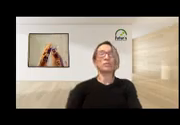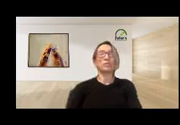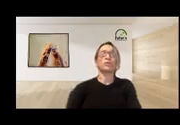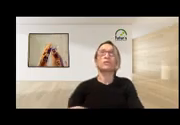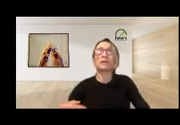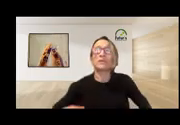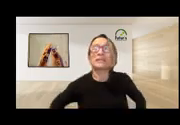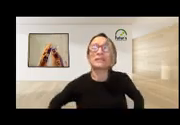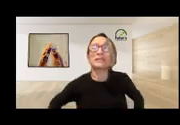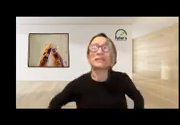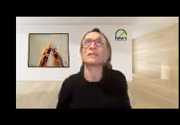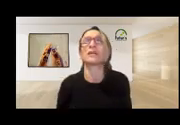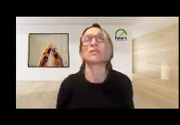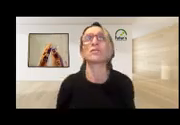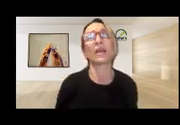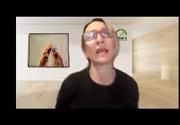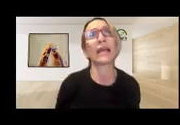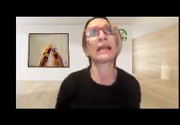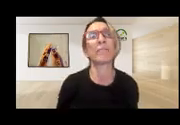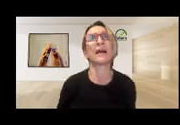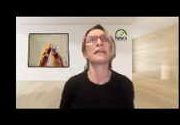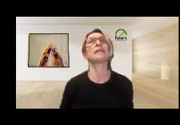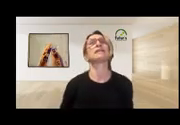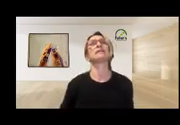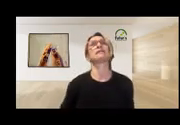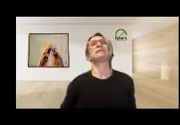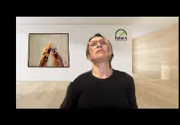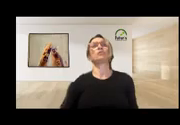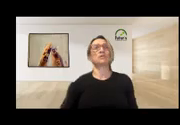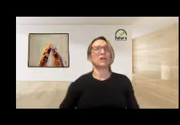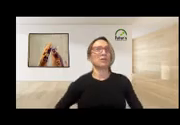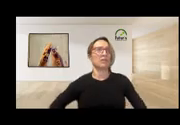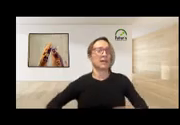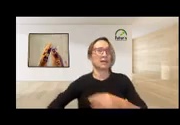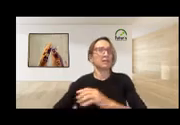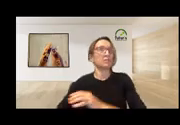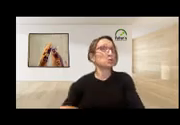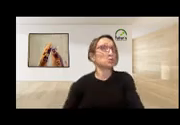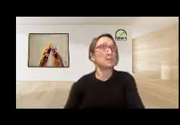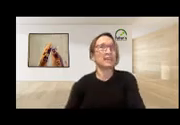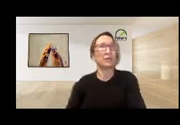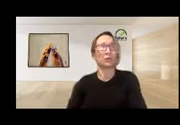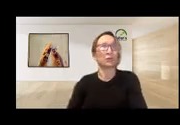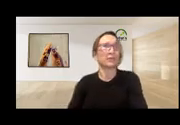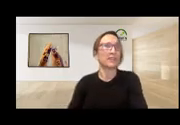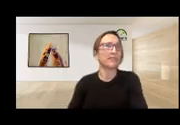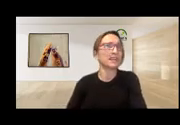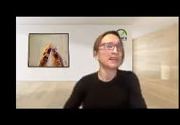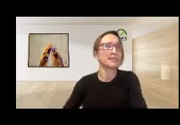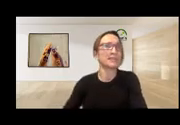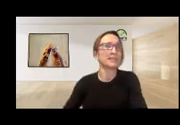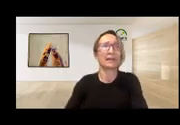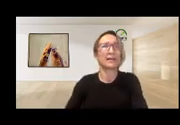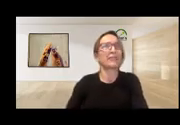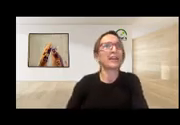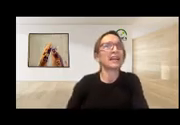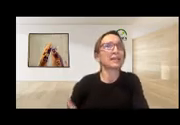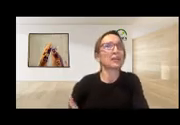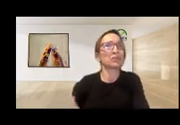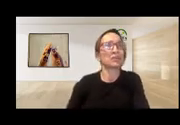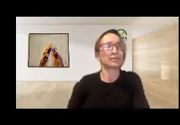un montón de información. También si están interesados en la página del museo, hay muchos videos,